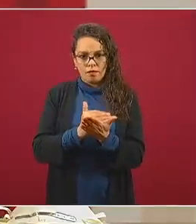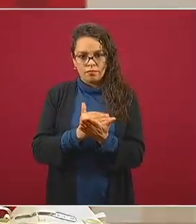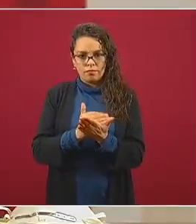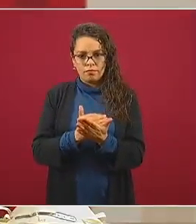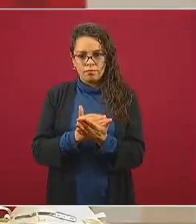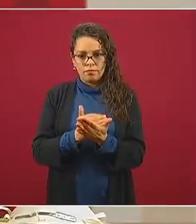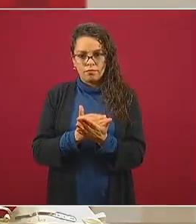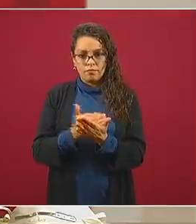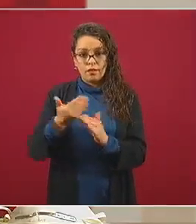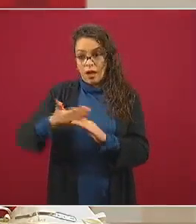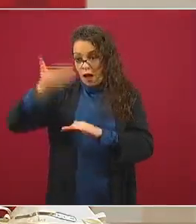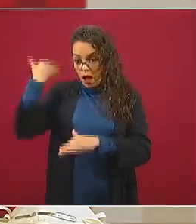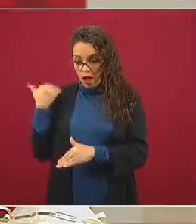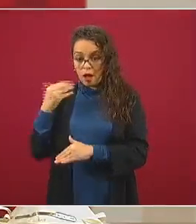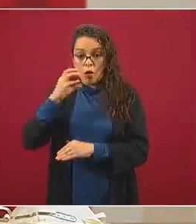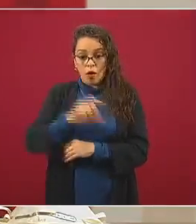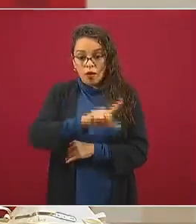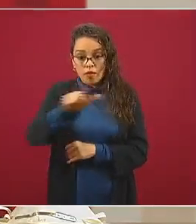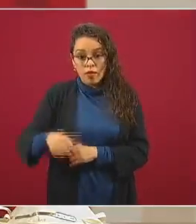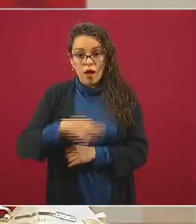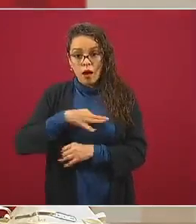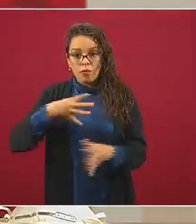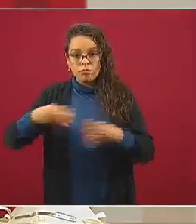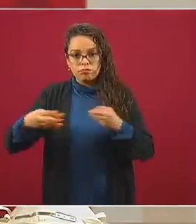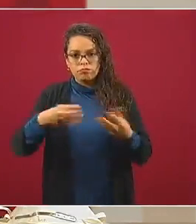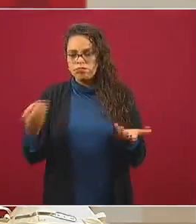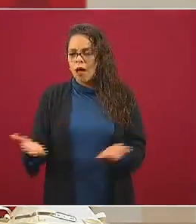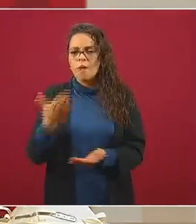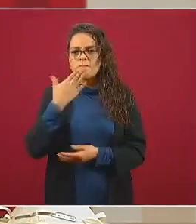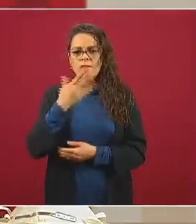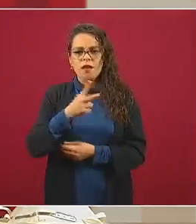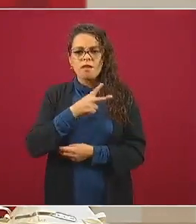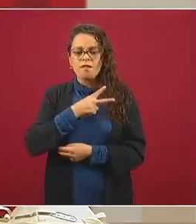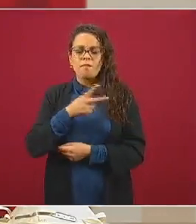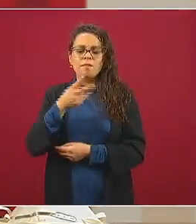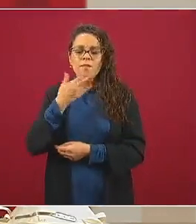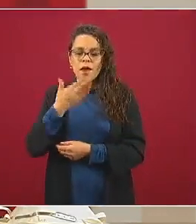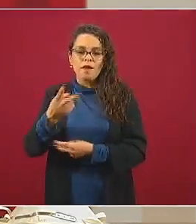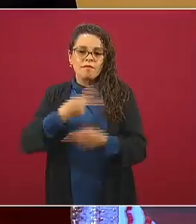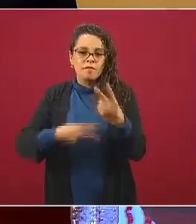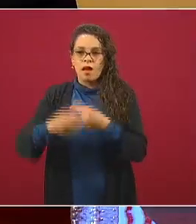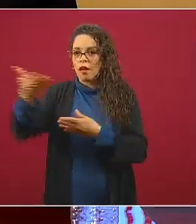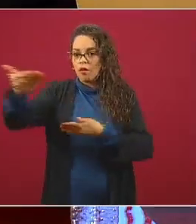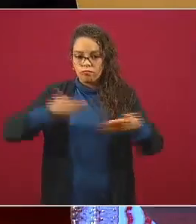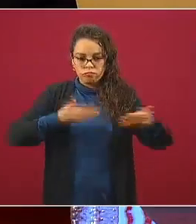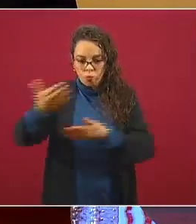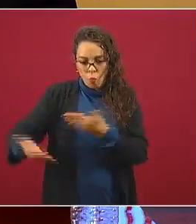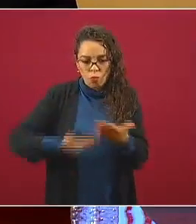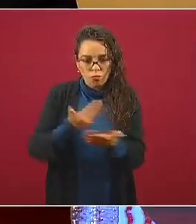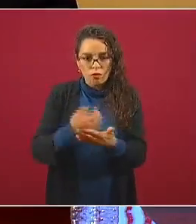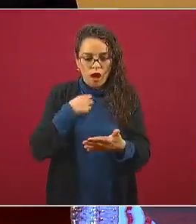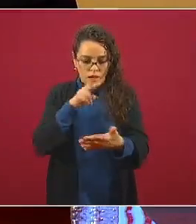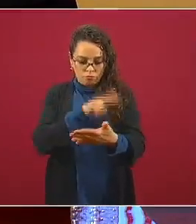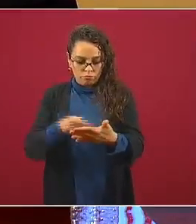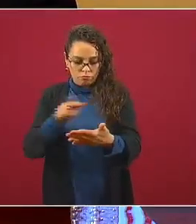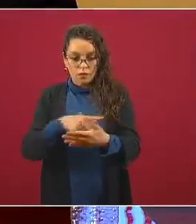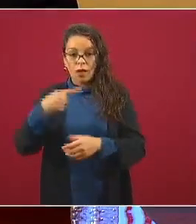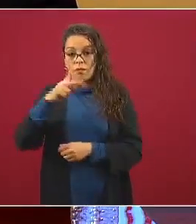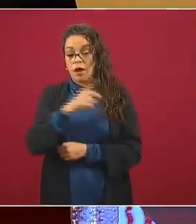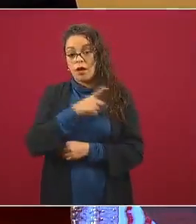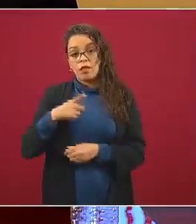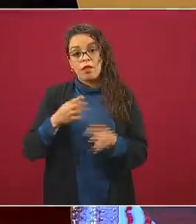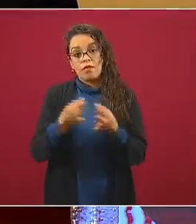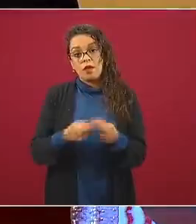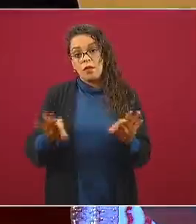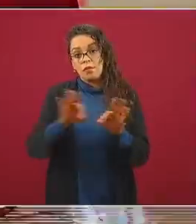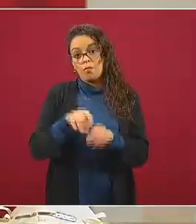después de la pandemia son todos bienvenidos. Desde luego llevando a cabo los requisitos que marca la Secretaría de Salud, y para